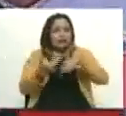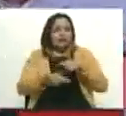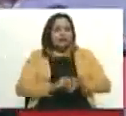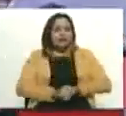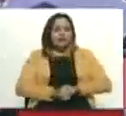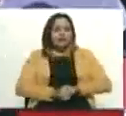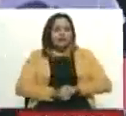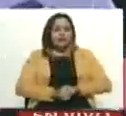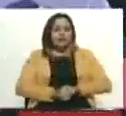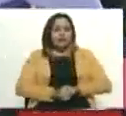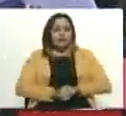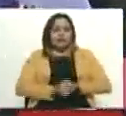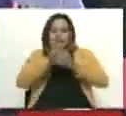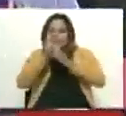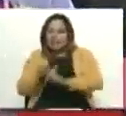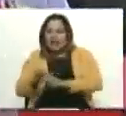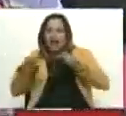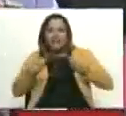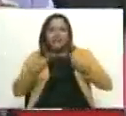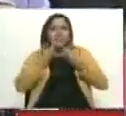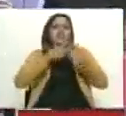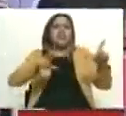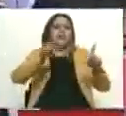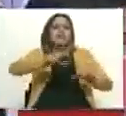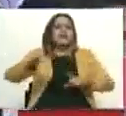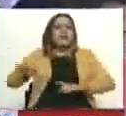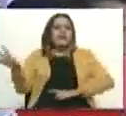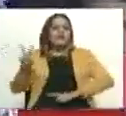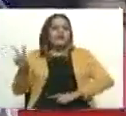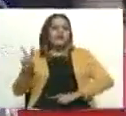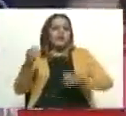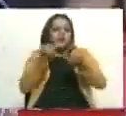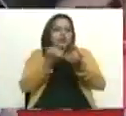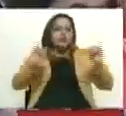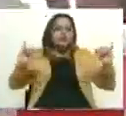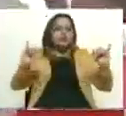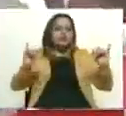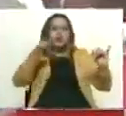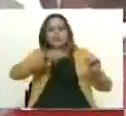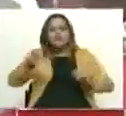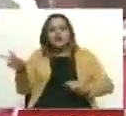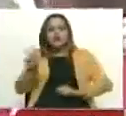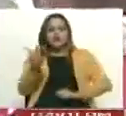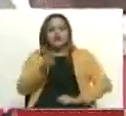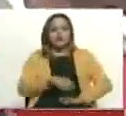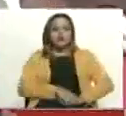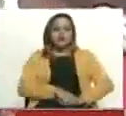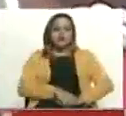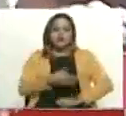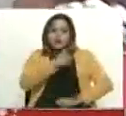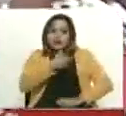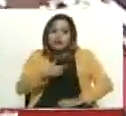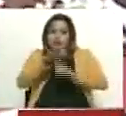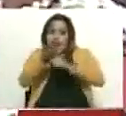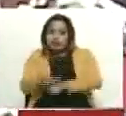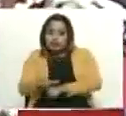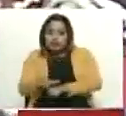doblegar la vida libre de las venezolanas, la vida libre e independiente de los venezolanos. Los que querían